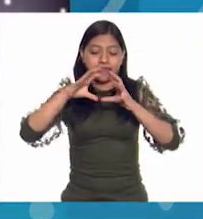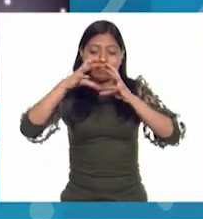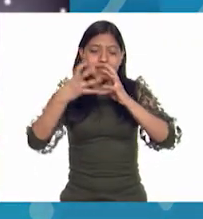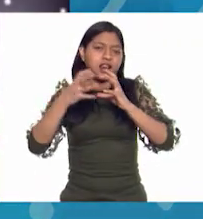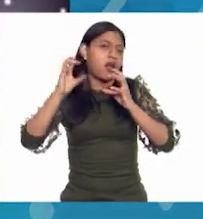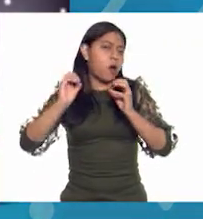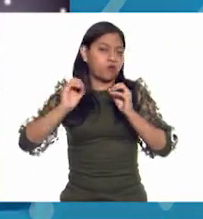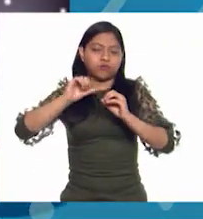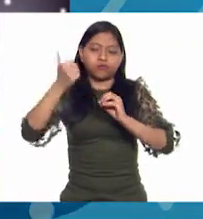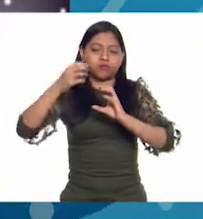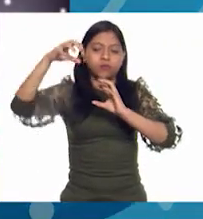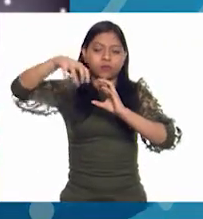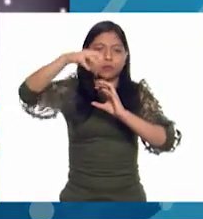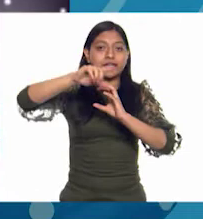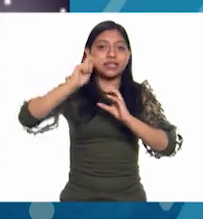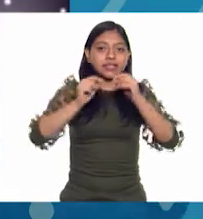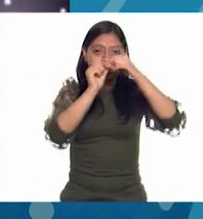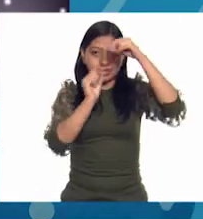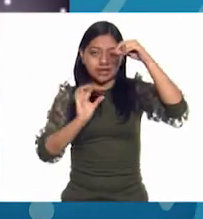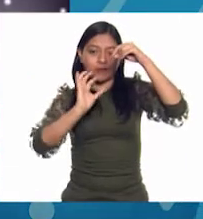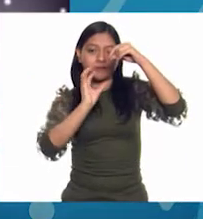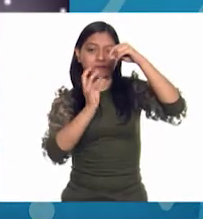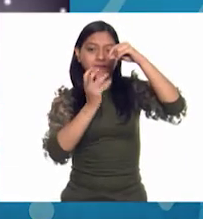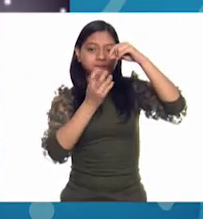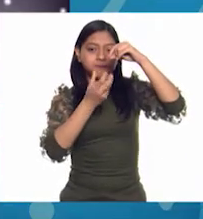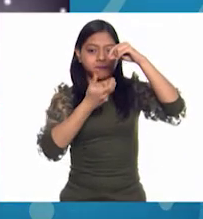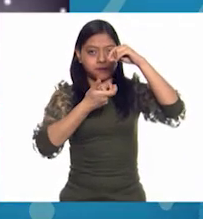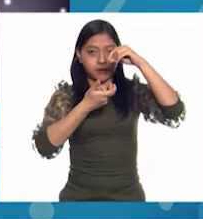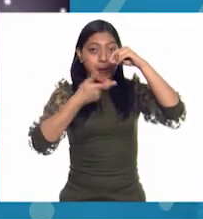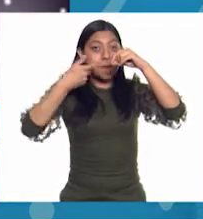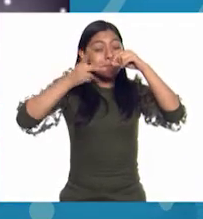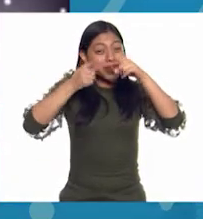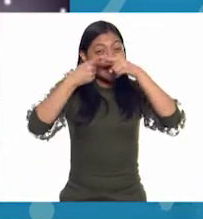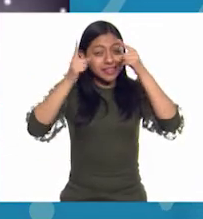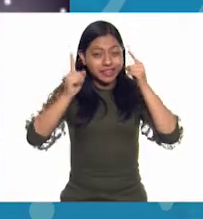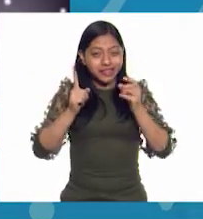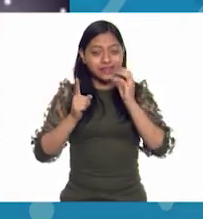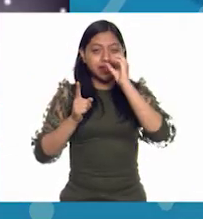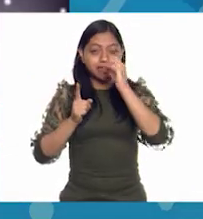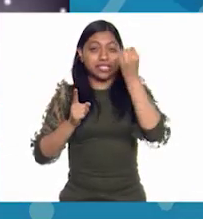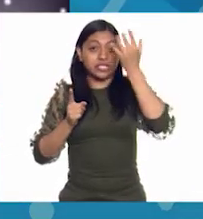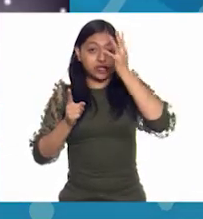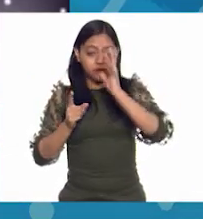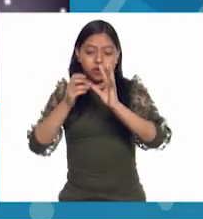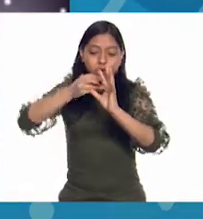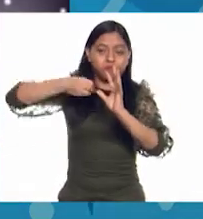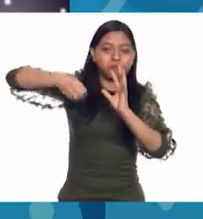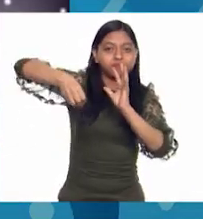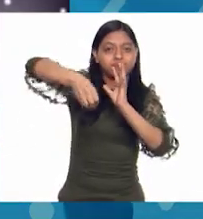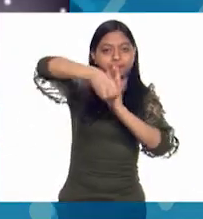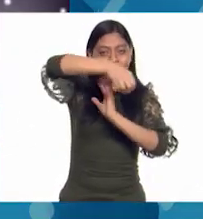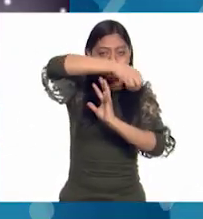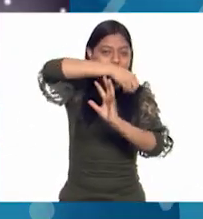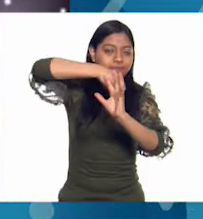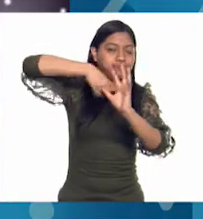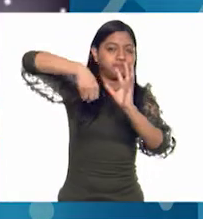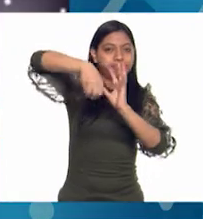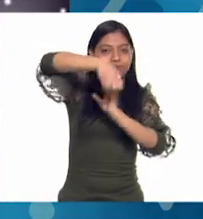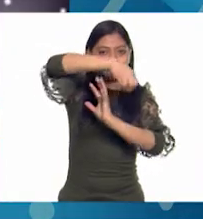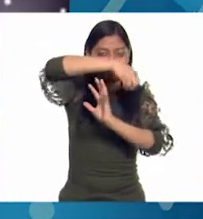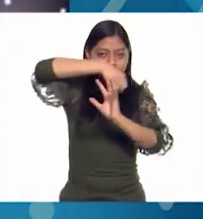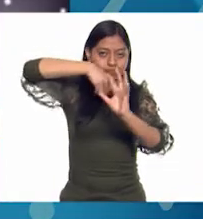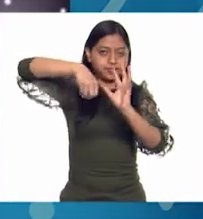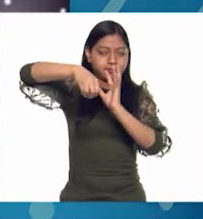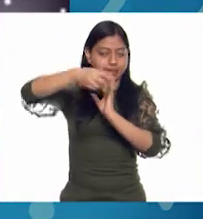es cuando gira en su propio eje, mientras que la traslación es cuando el planeta gira alrededor de otro cuerpo